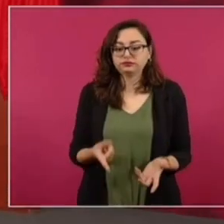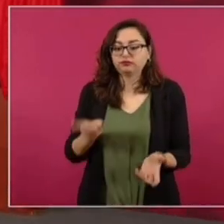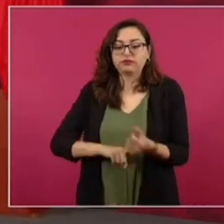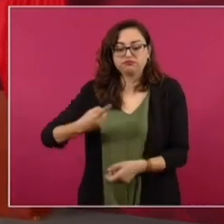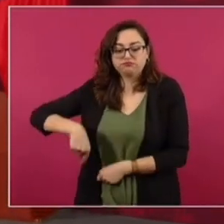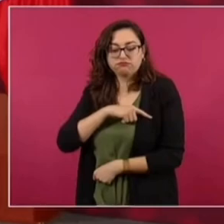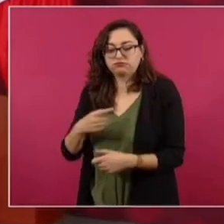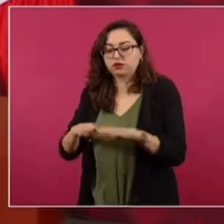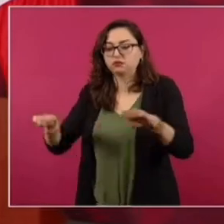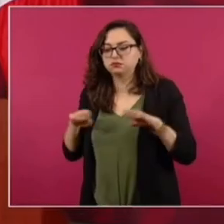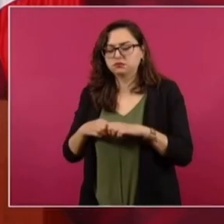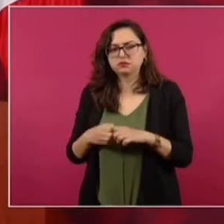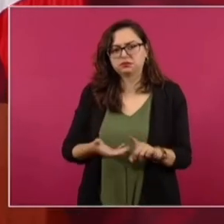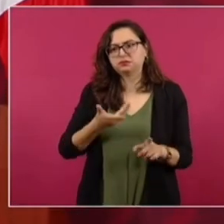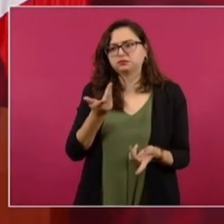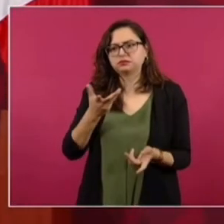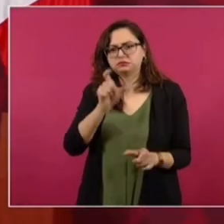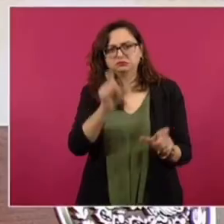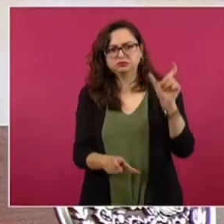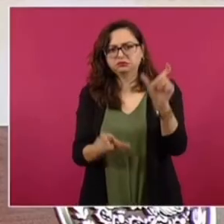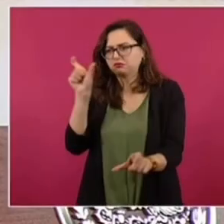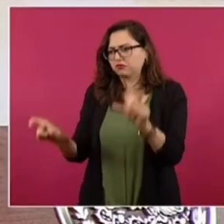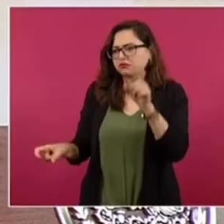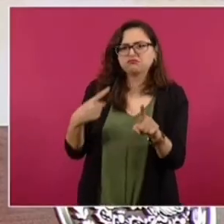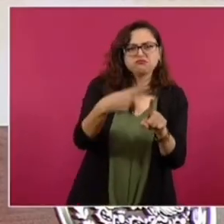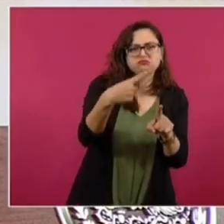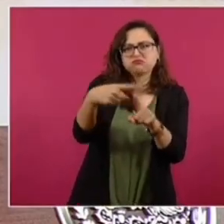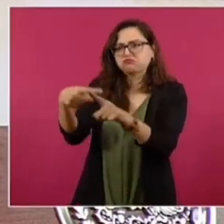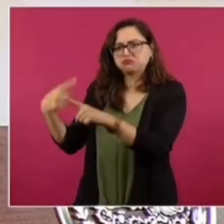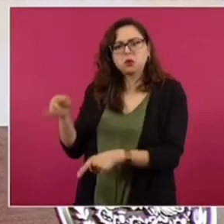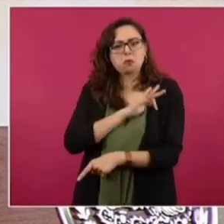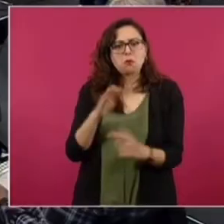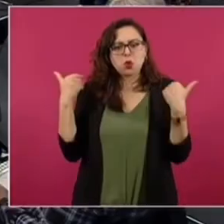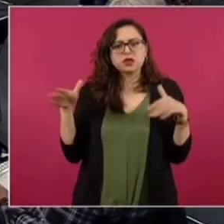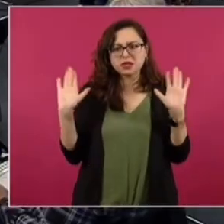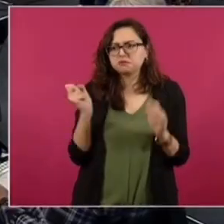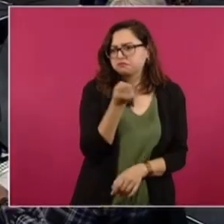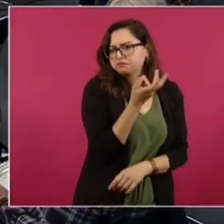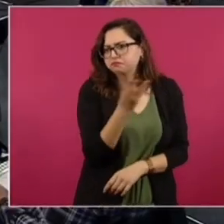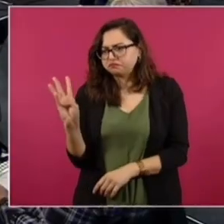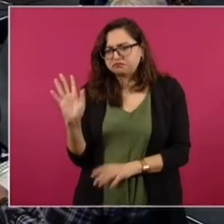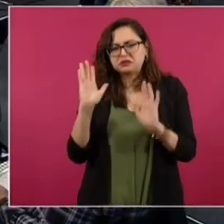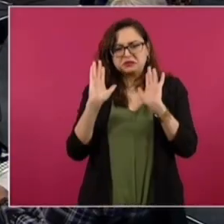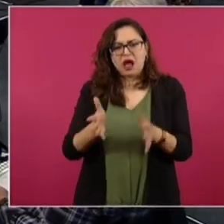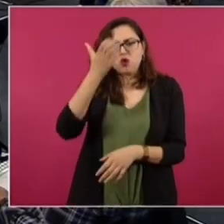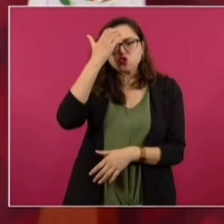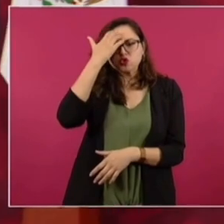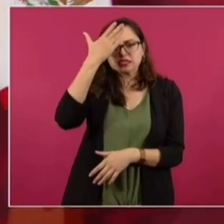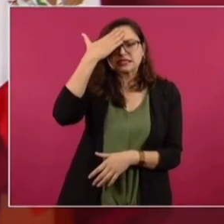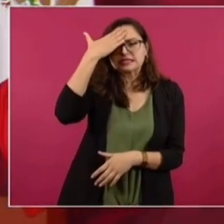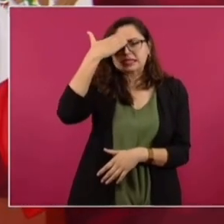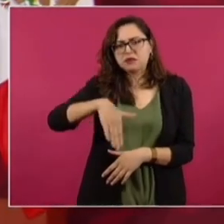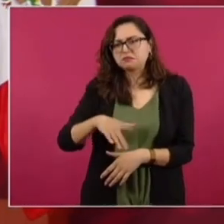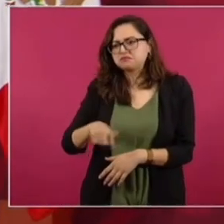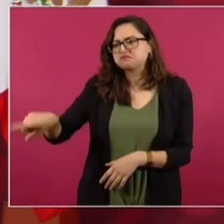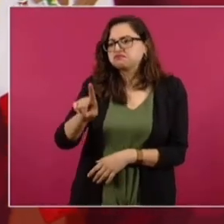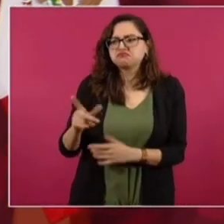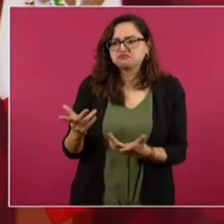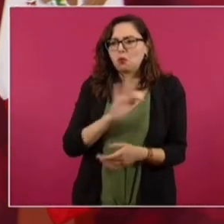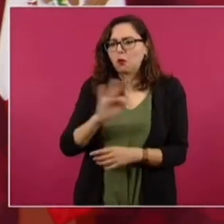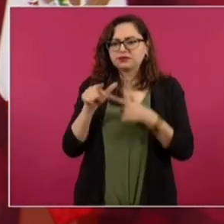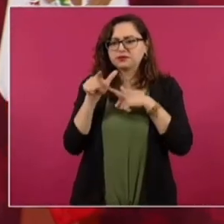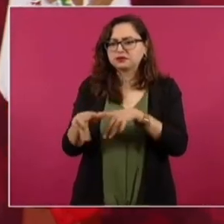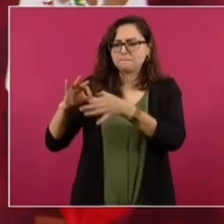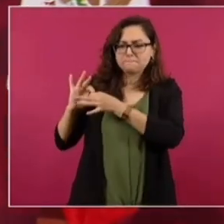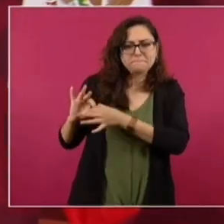ya se conocen los que pueden representar la continuidad con